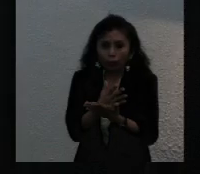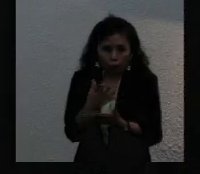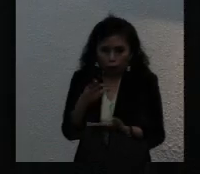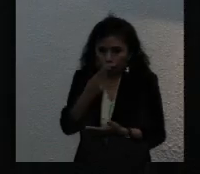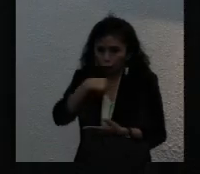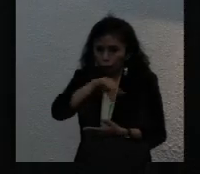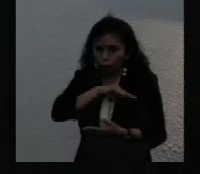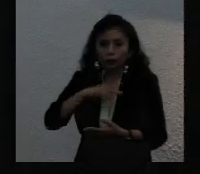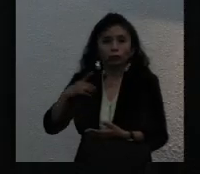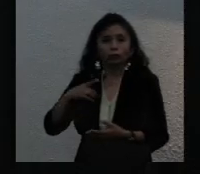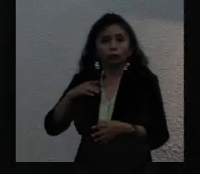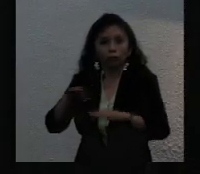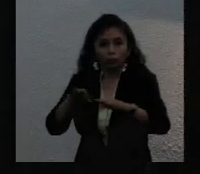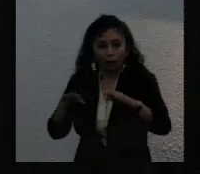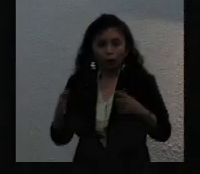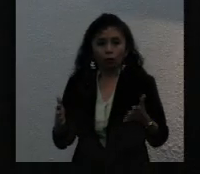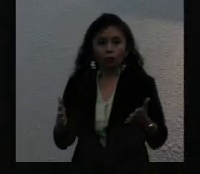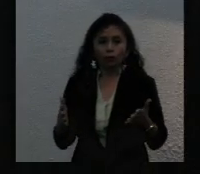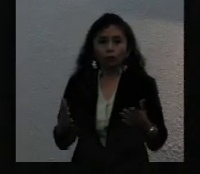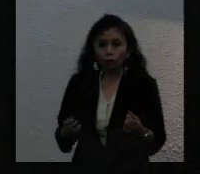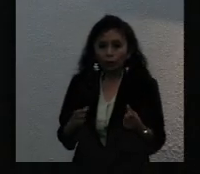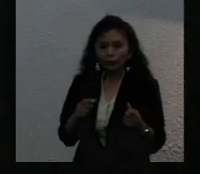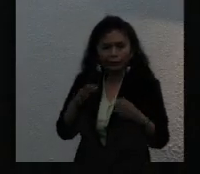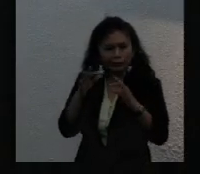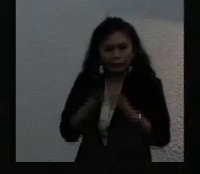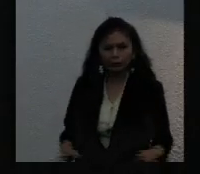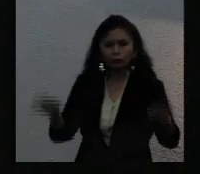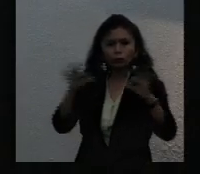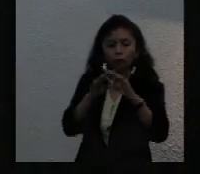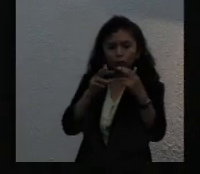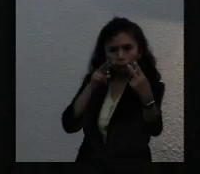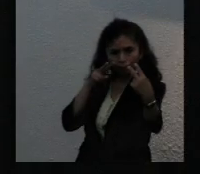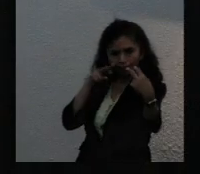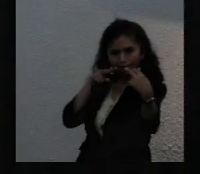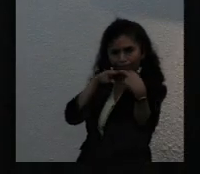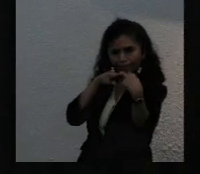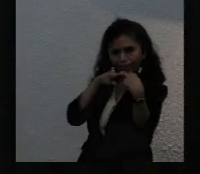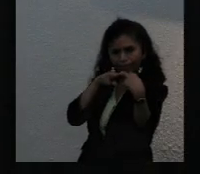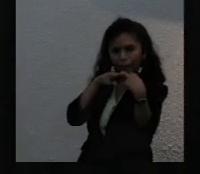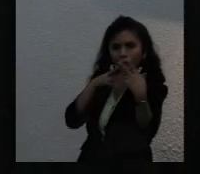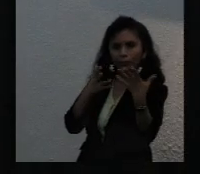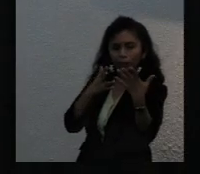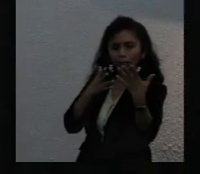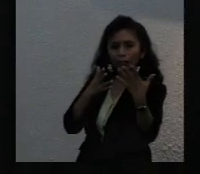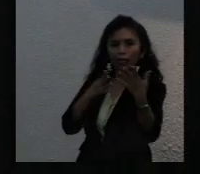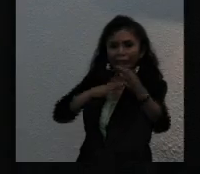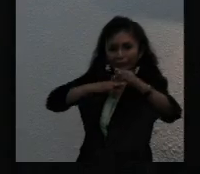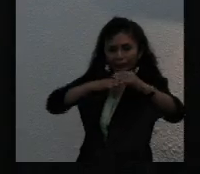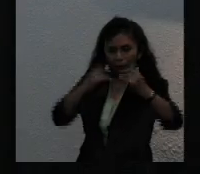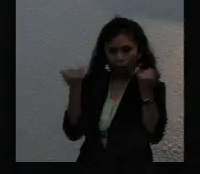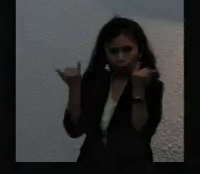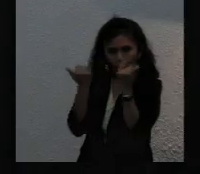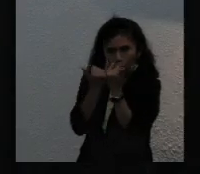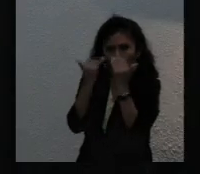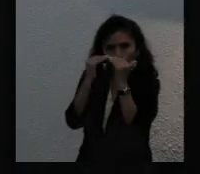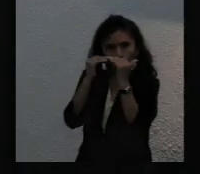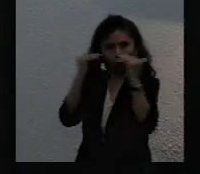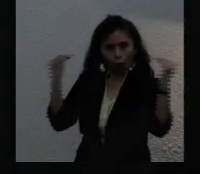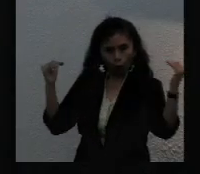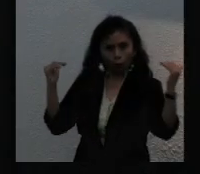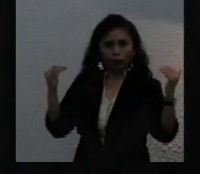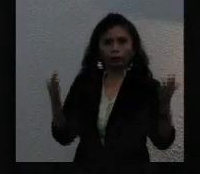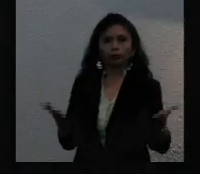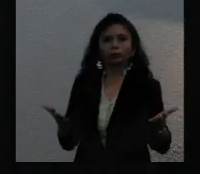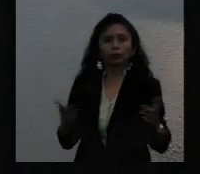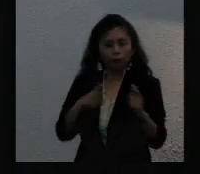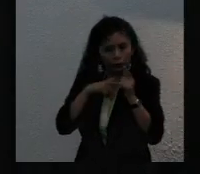deber, sino porque no habría manera de mirar a la cara a las y los ciudadanos si no estamos a la altura de las circunstancias